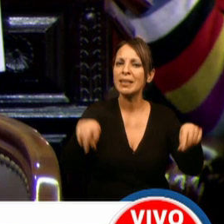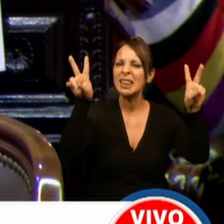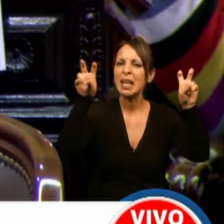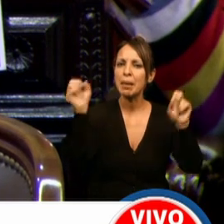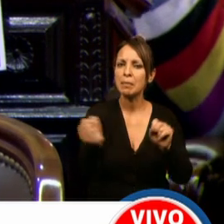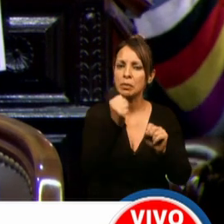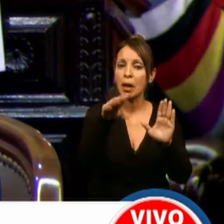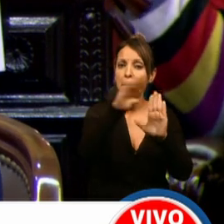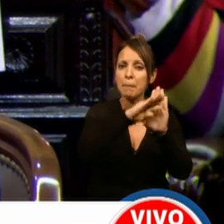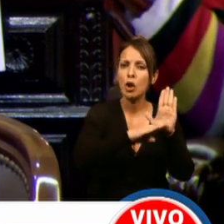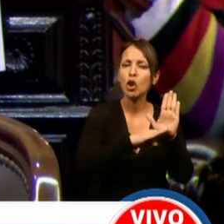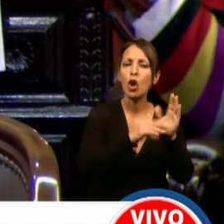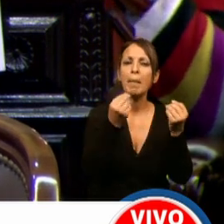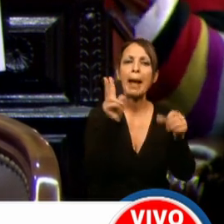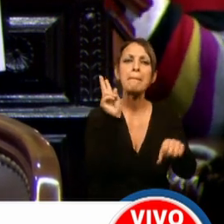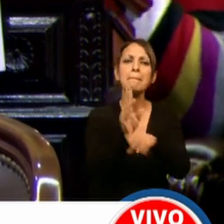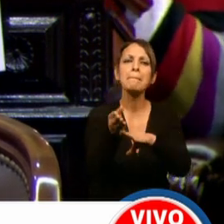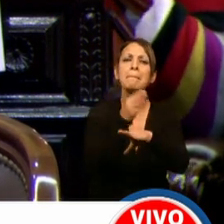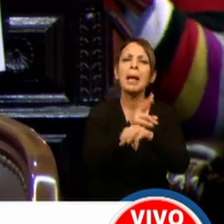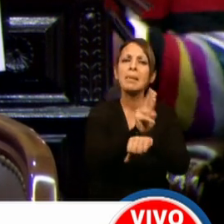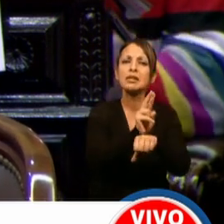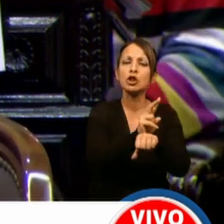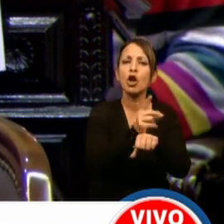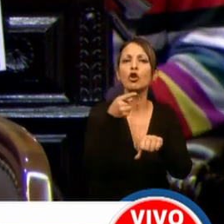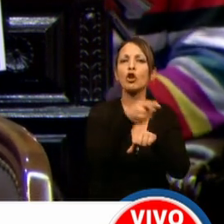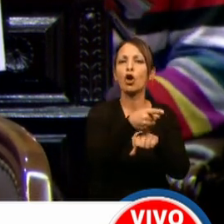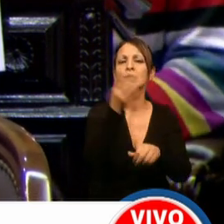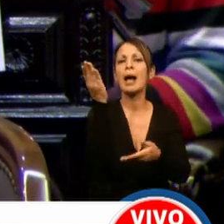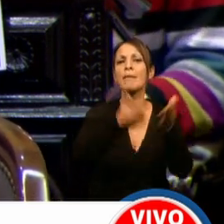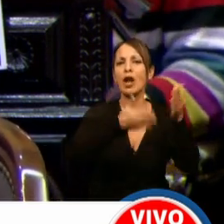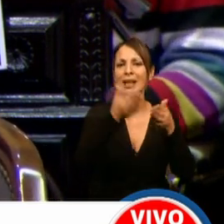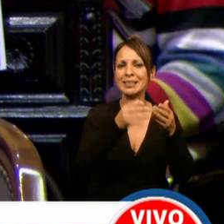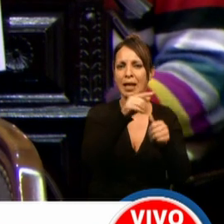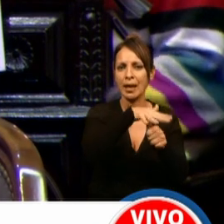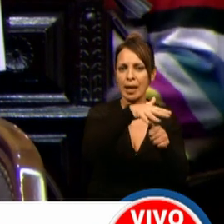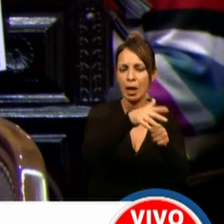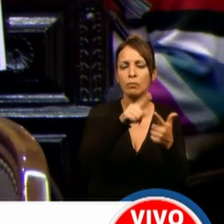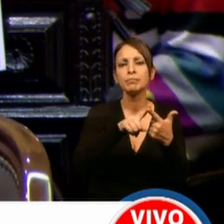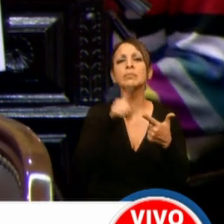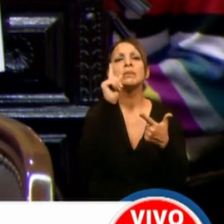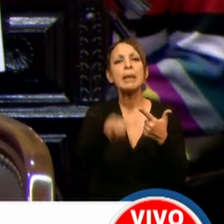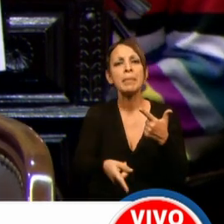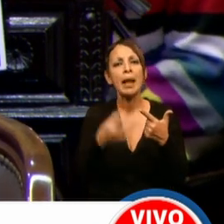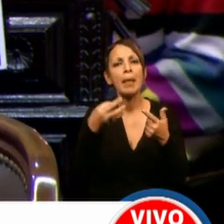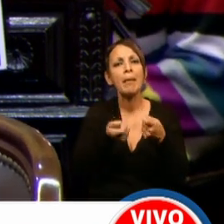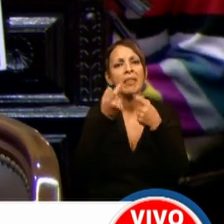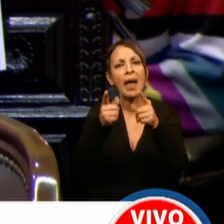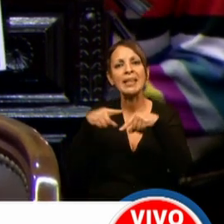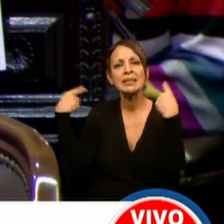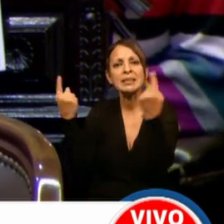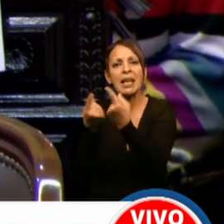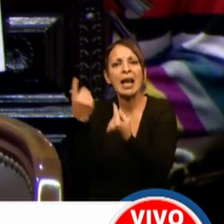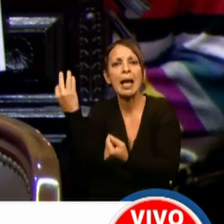protocolos para la prevención de la violencia laboral y de género por otro lado la disposición de salas de lactancia